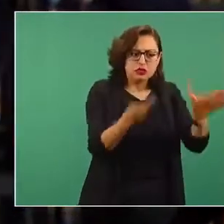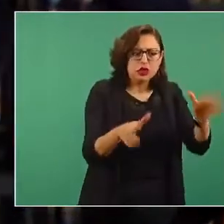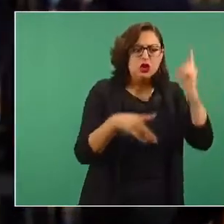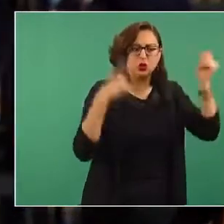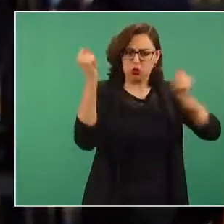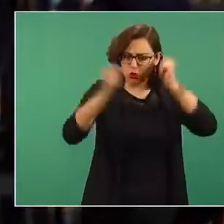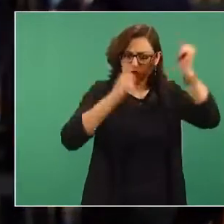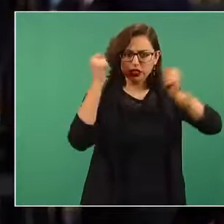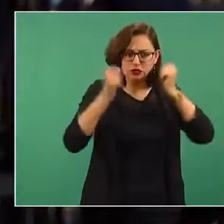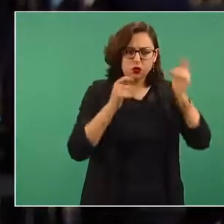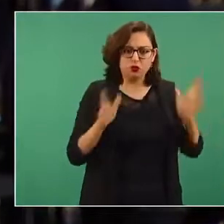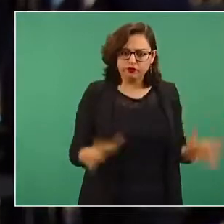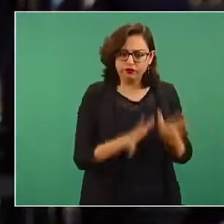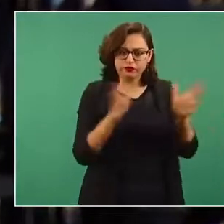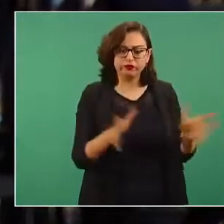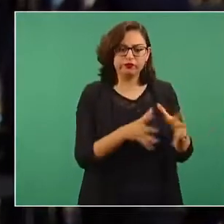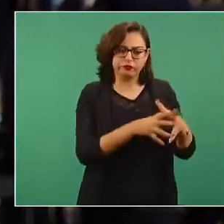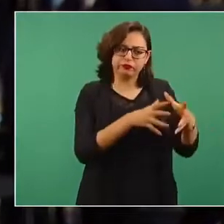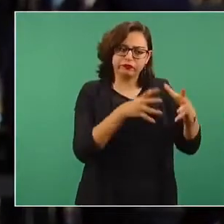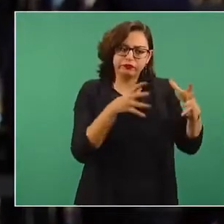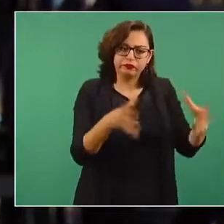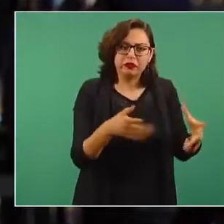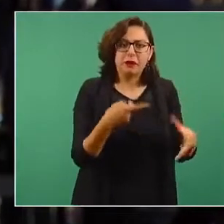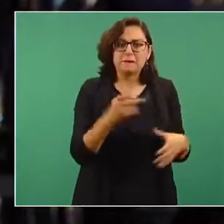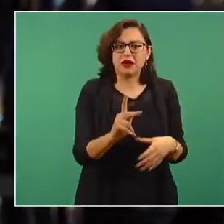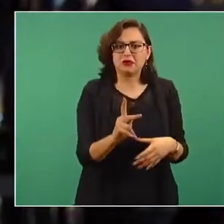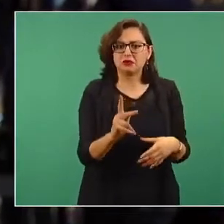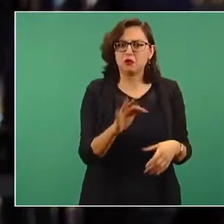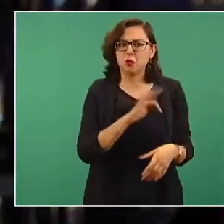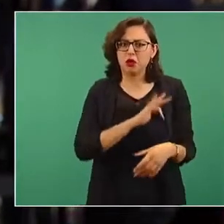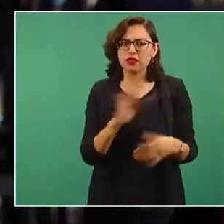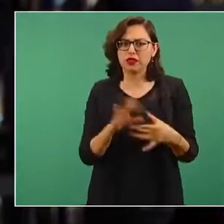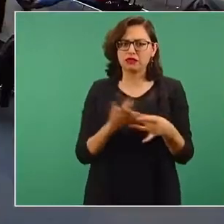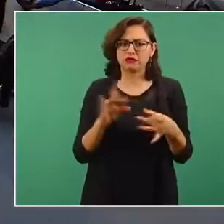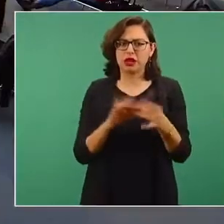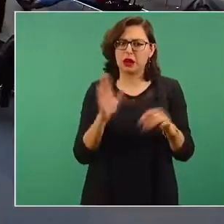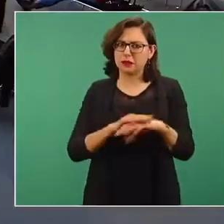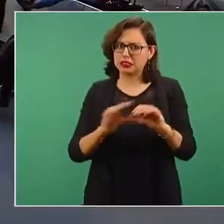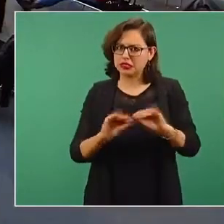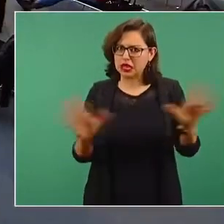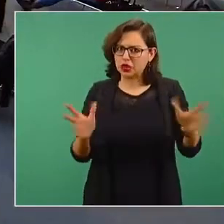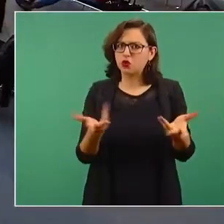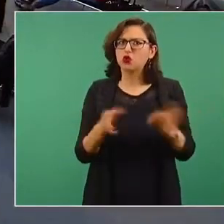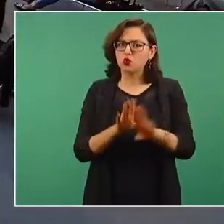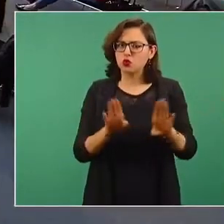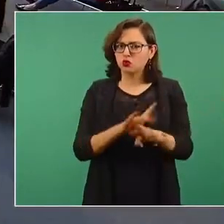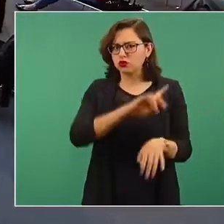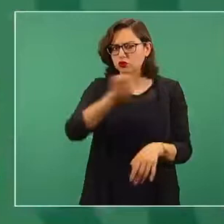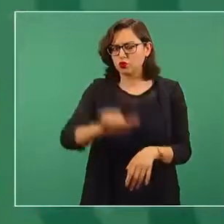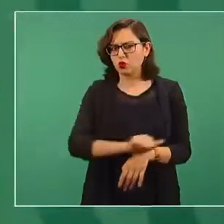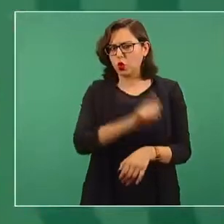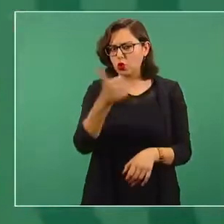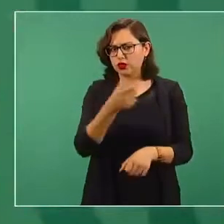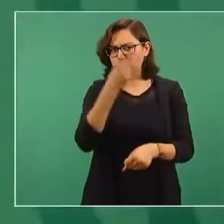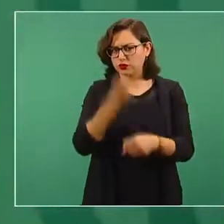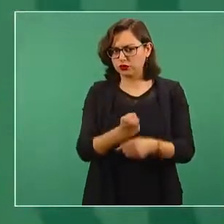lugar. Preguntarle más detalles del tema, presidente, y ahorita se me permite otra pregunta.